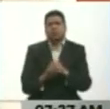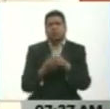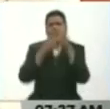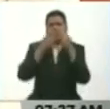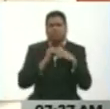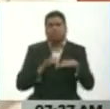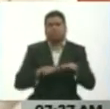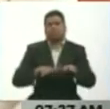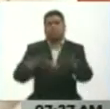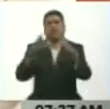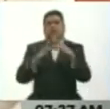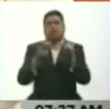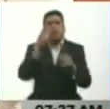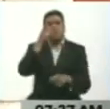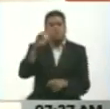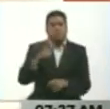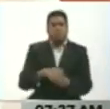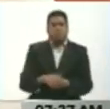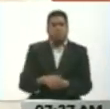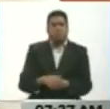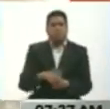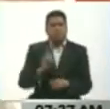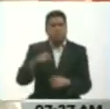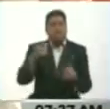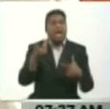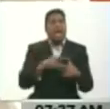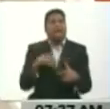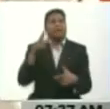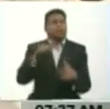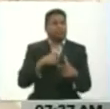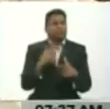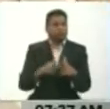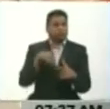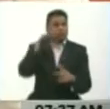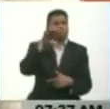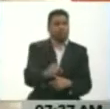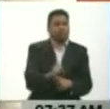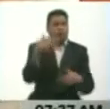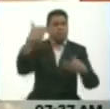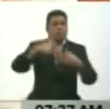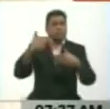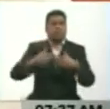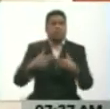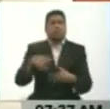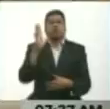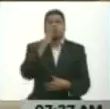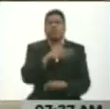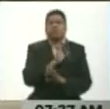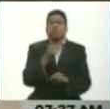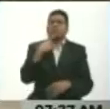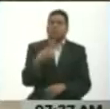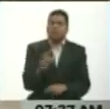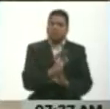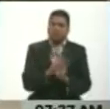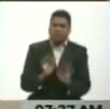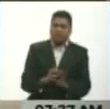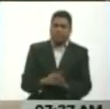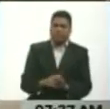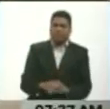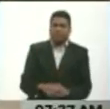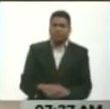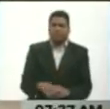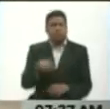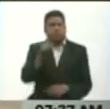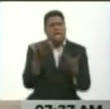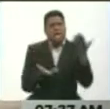y esas transnacionales llegan a los recursos estratégicos sin que nadie le diga nada, me explico, por la vía libre. Ahora, diputada, el hecho, usted está haciendo también como una